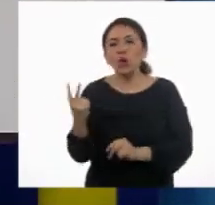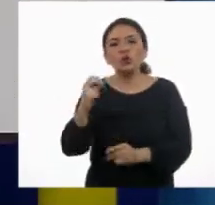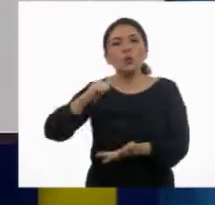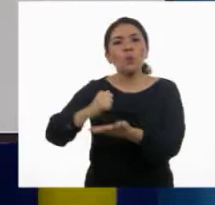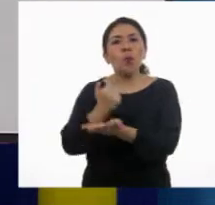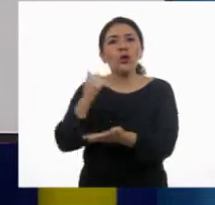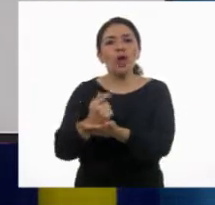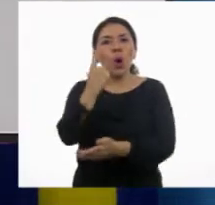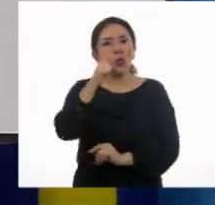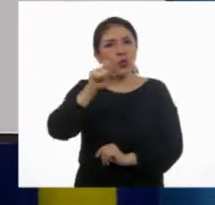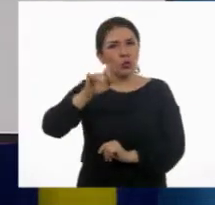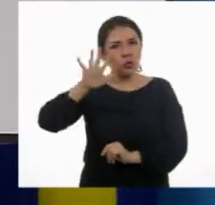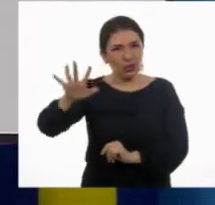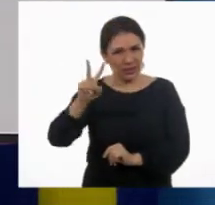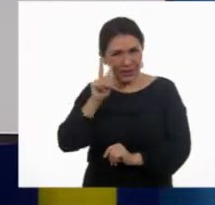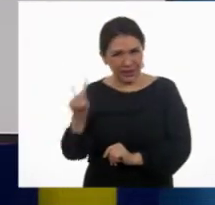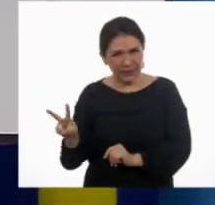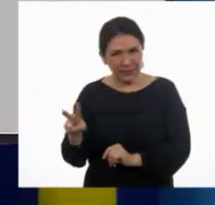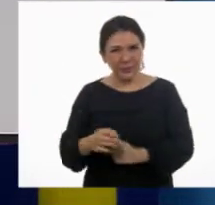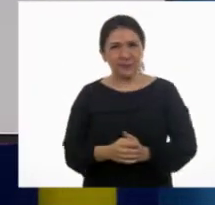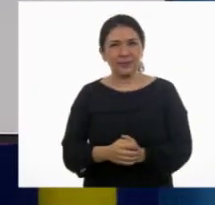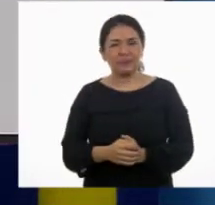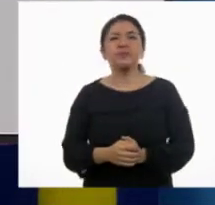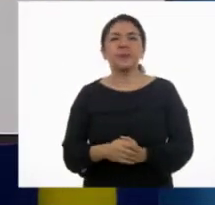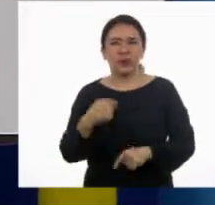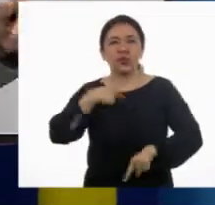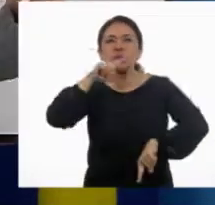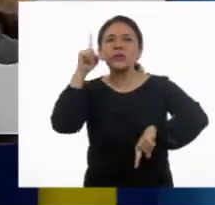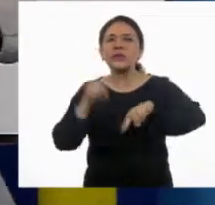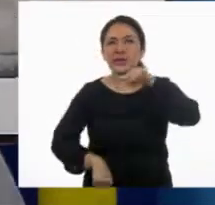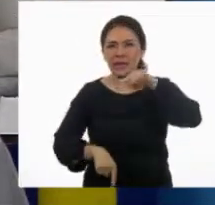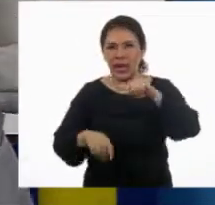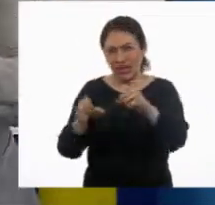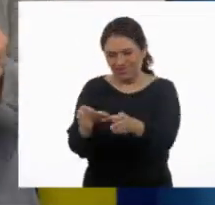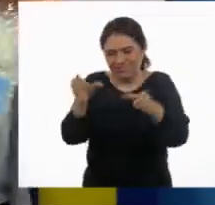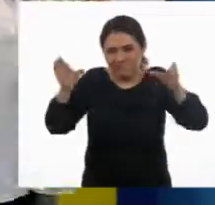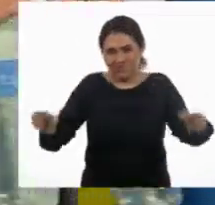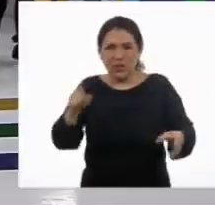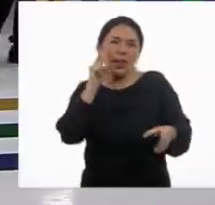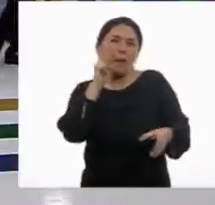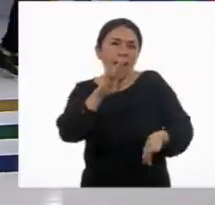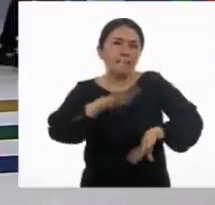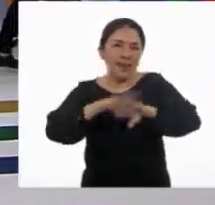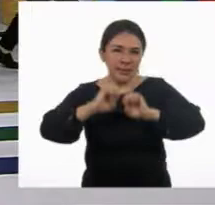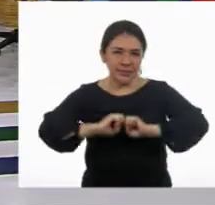botellas. Sí. Déjenme quitarlas para que sea más claro.